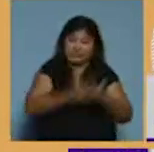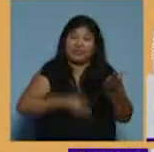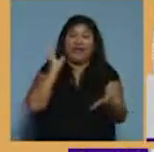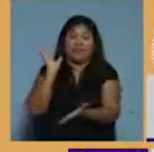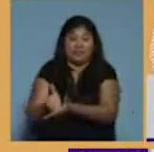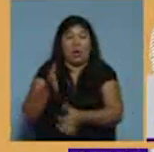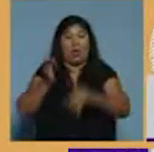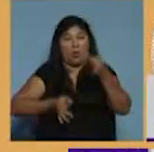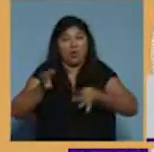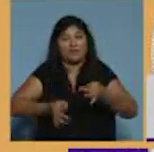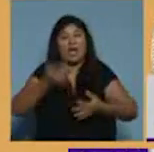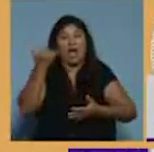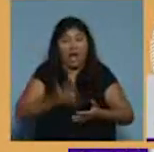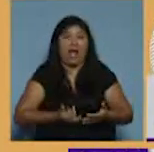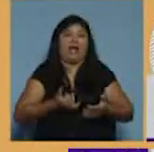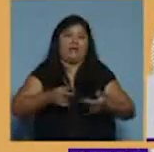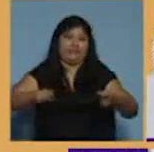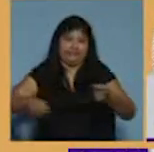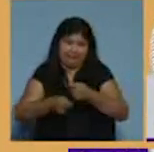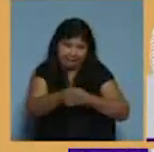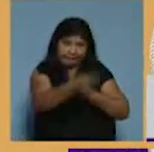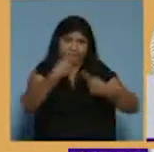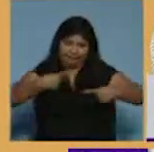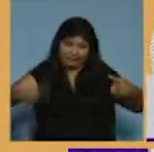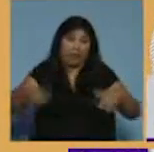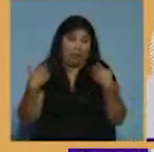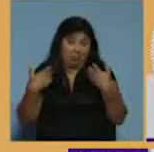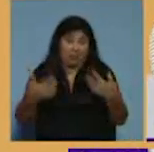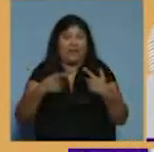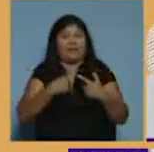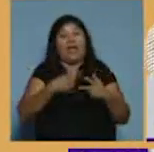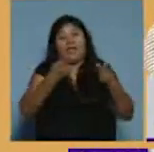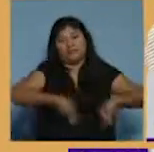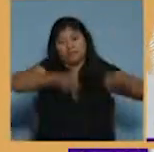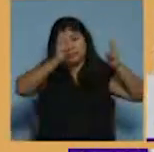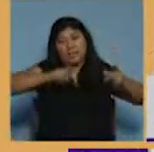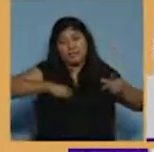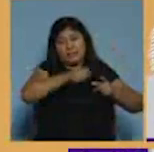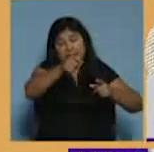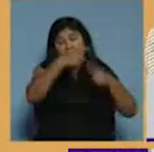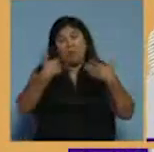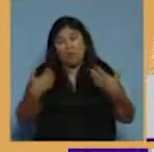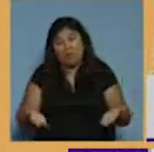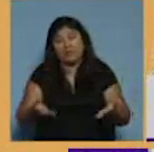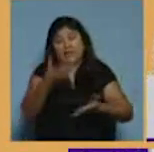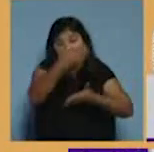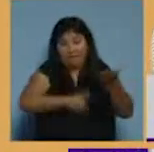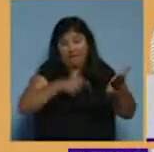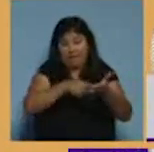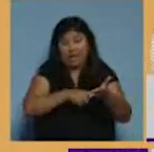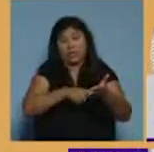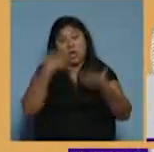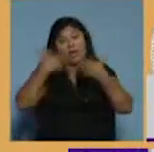existen vías recursivas y vías alternativas para que los fallos de los jueces en